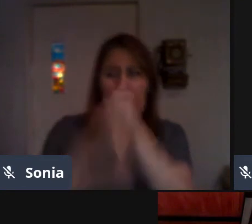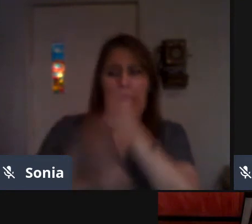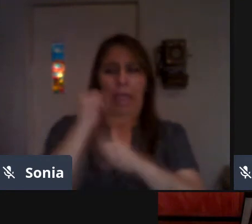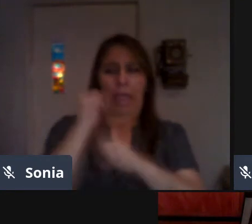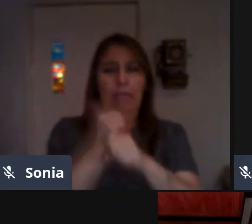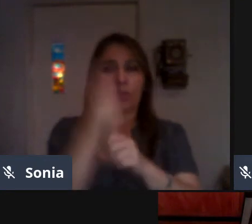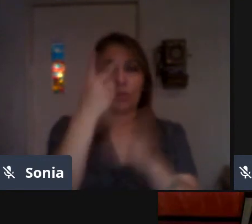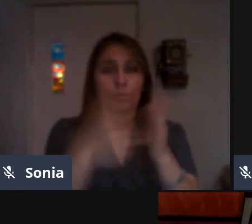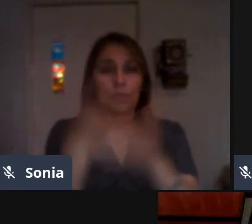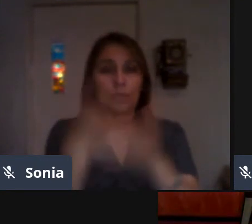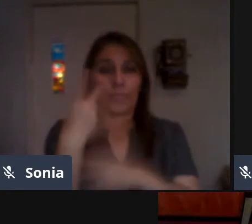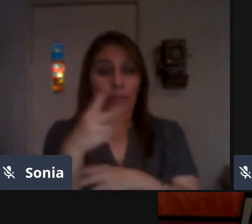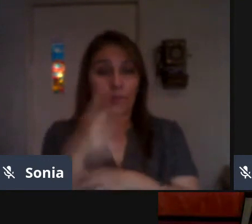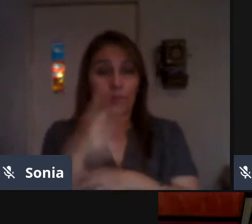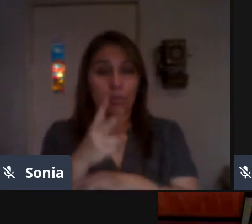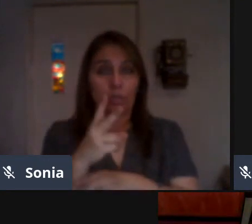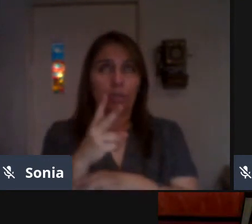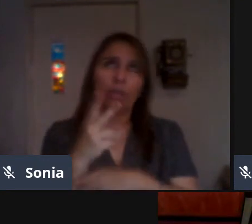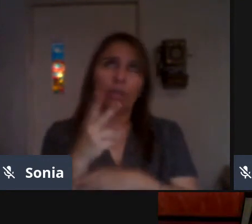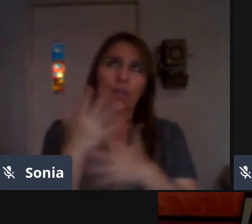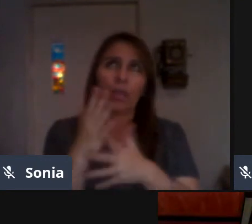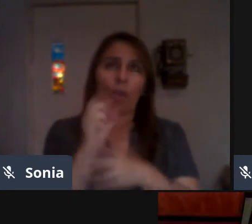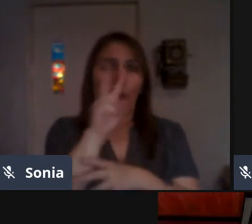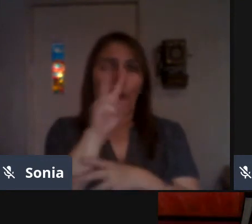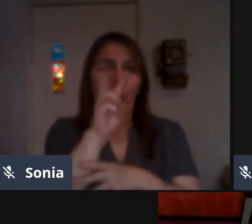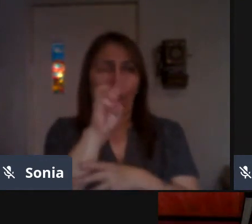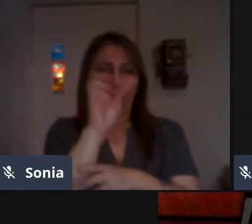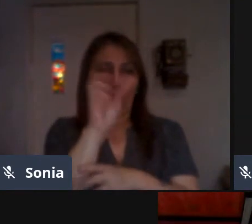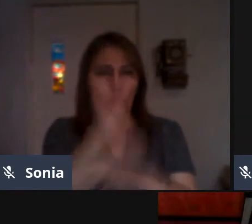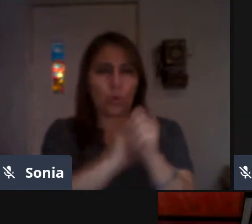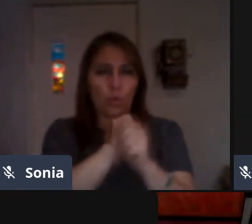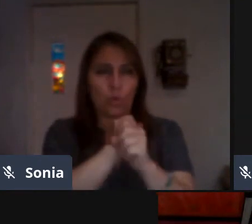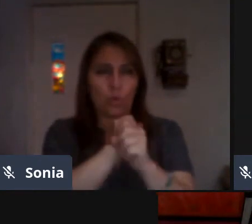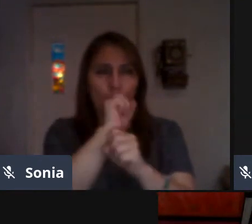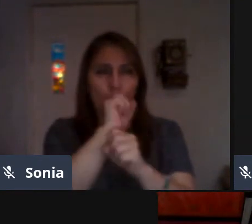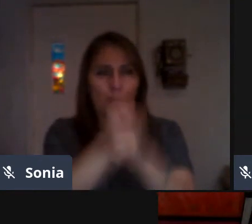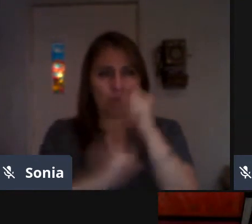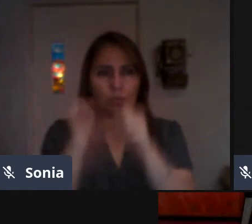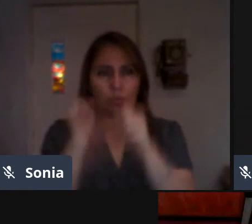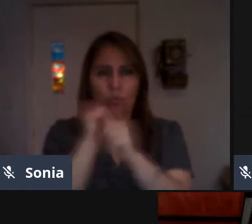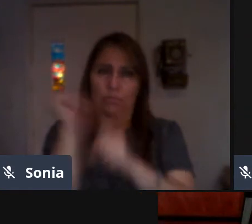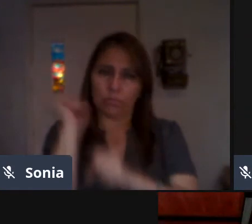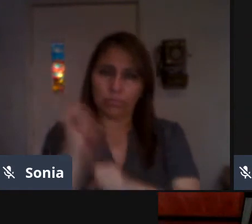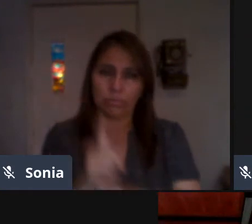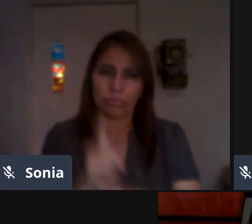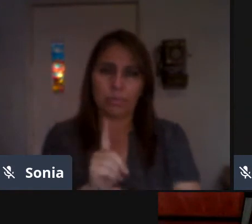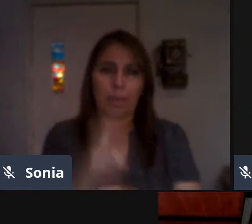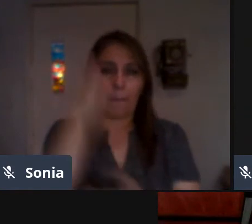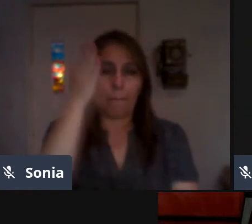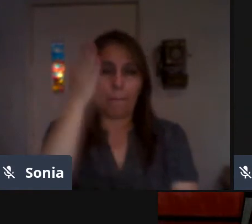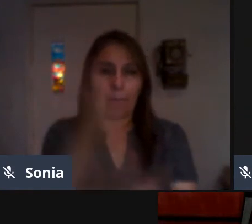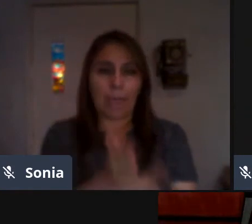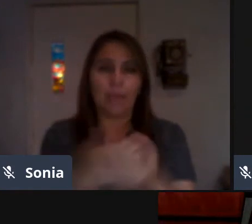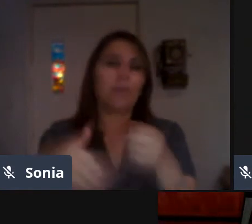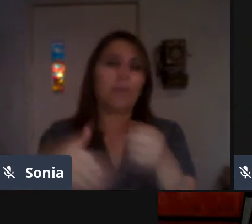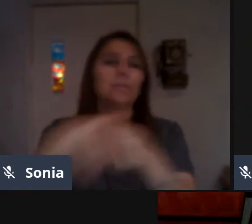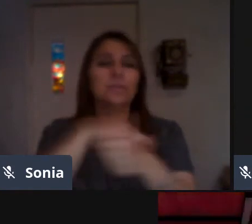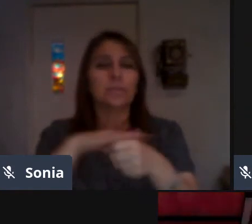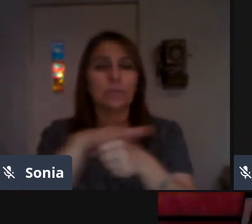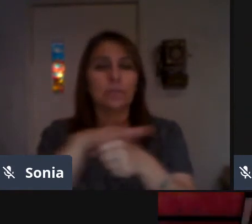8 años estamos bien dos días mayo en que sucedió ese este